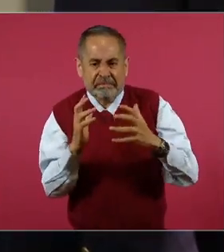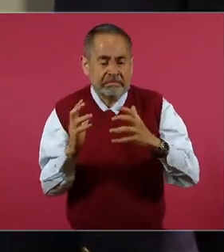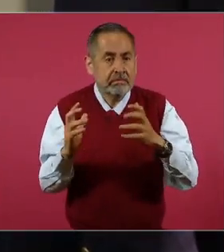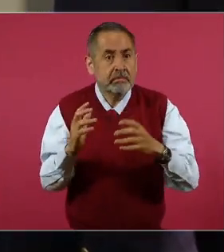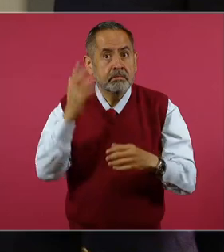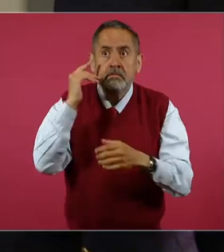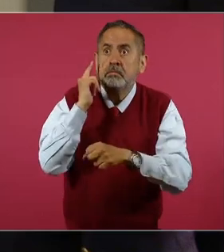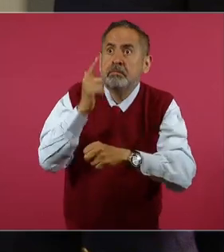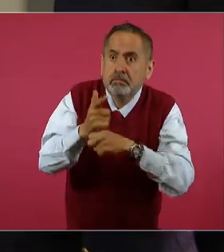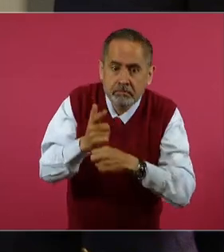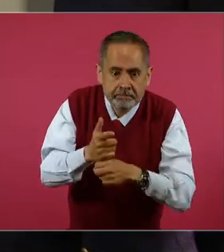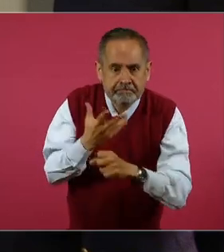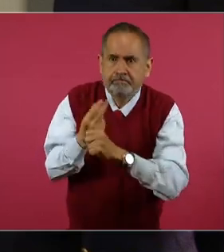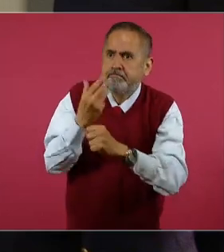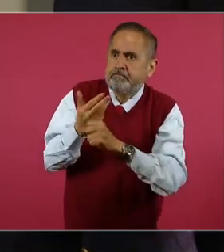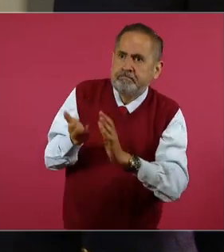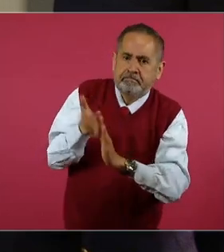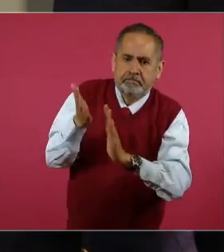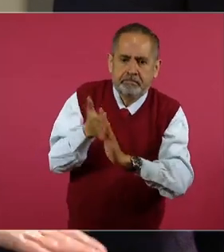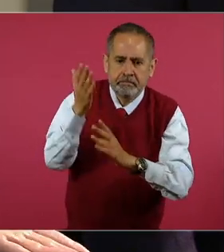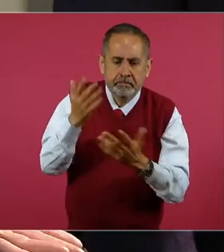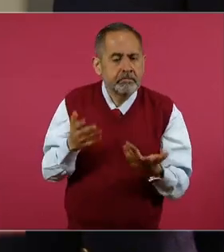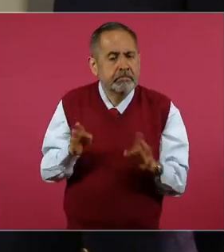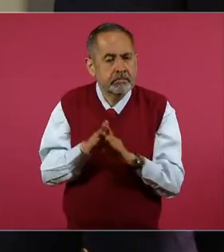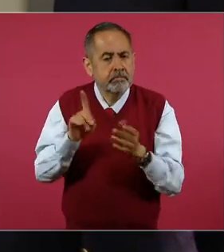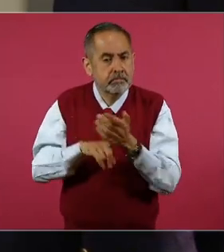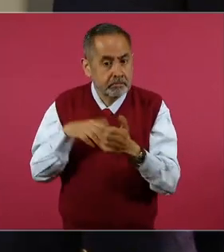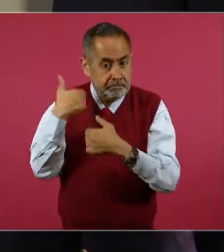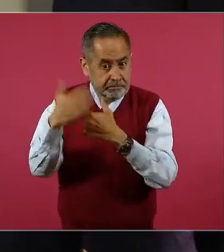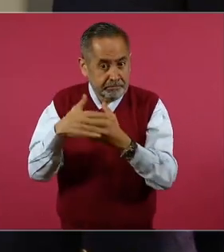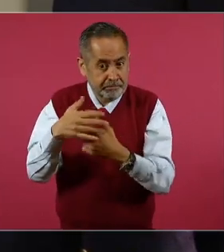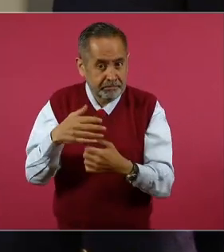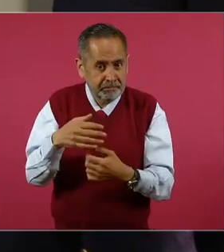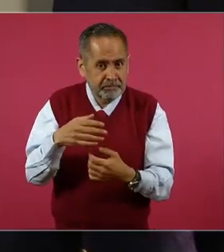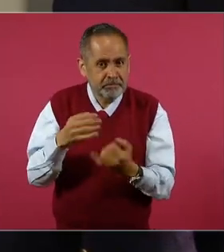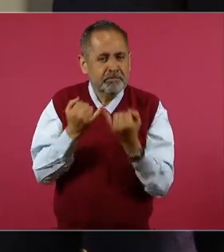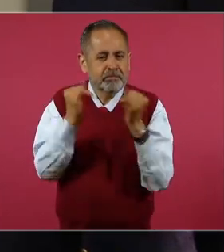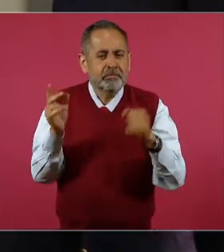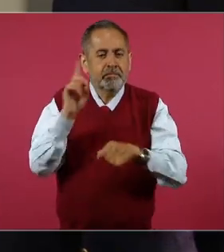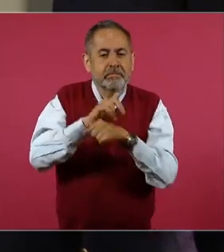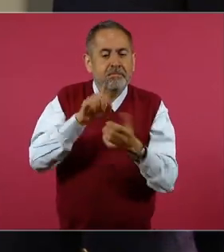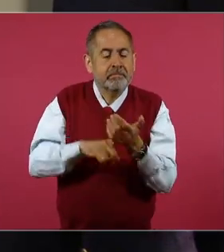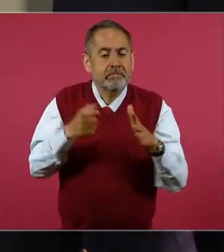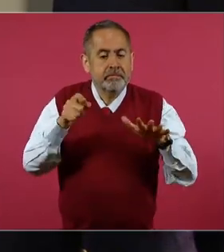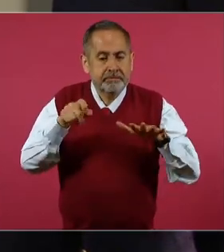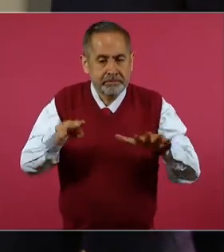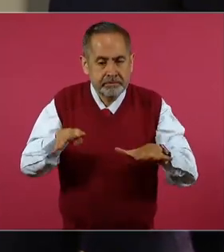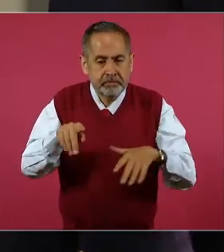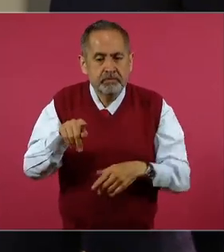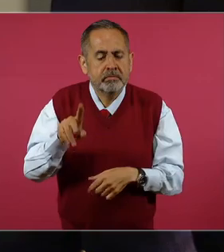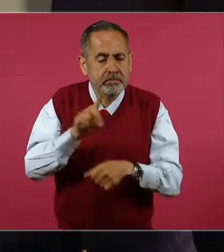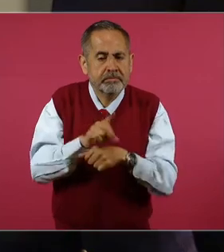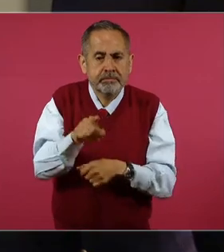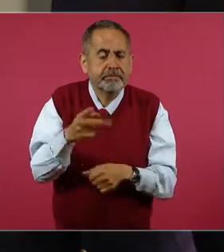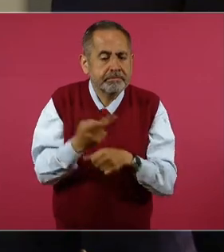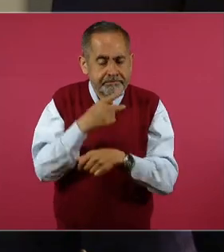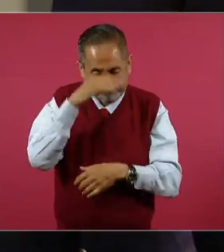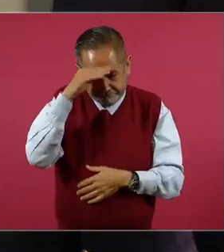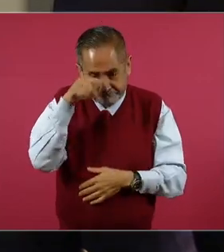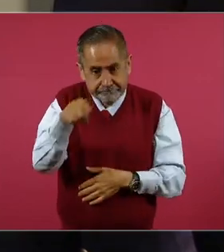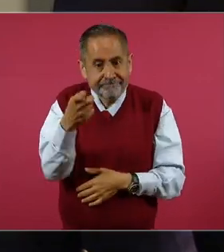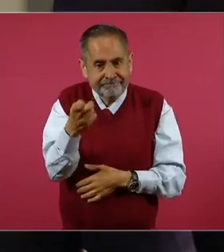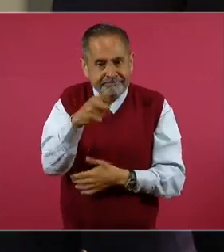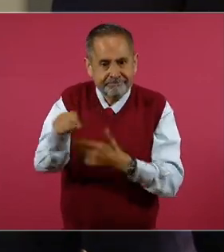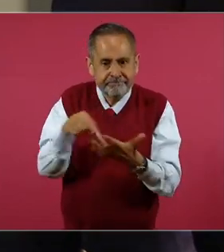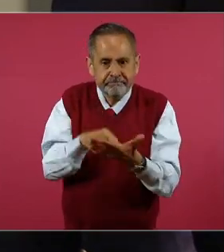antes. Y saber si va a estar en la inauguración el próximo 29 y qué le hizo pensar en que este lugar